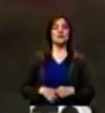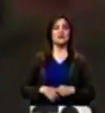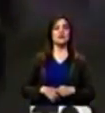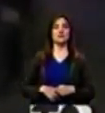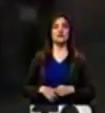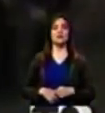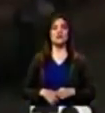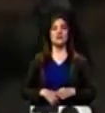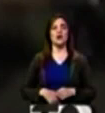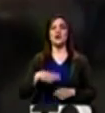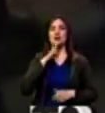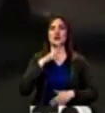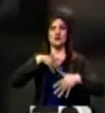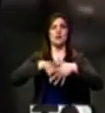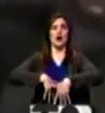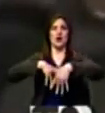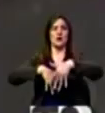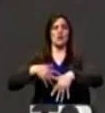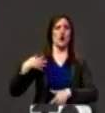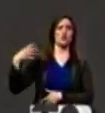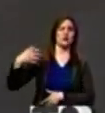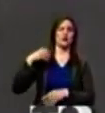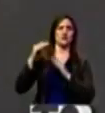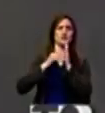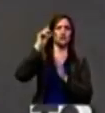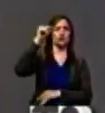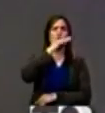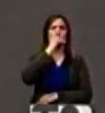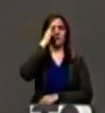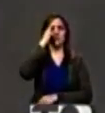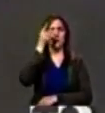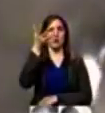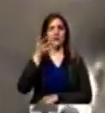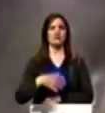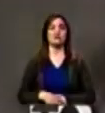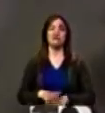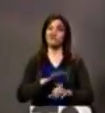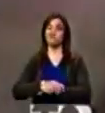Su constante presencia en manifestaciones en contra del gobierno de Rafael Correa le pasaron factura.